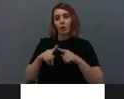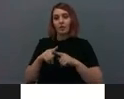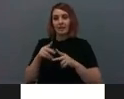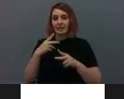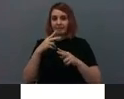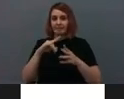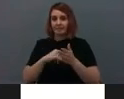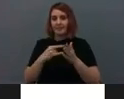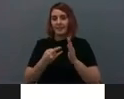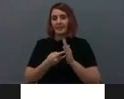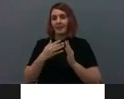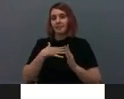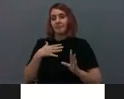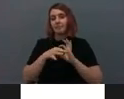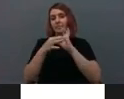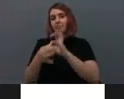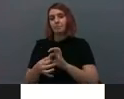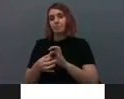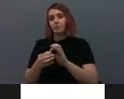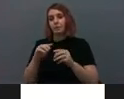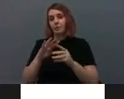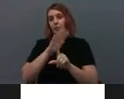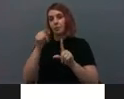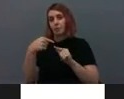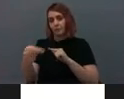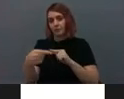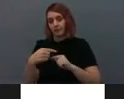técnicas que tienen que ver con el desarrollo del mismo.